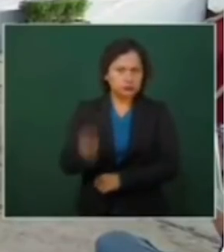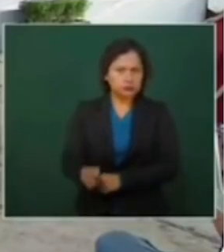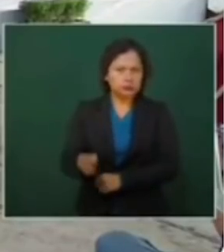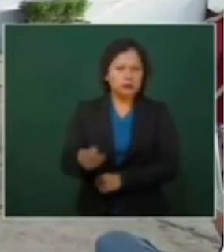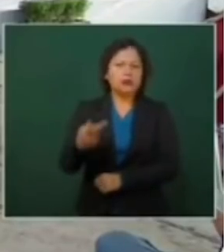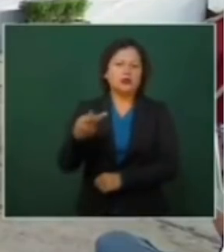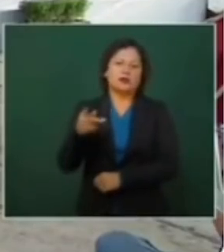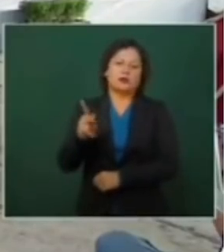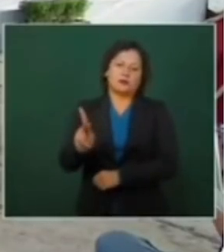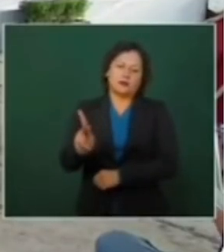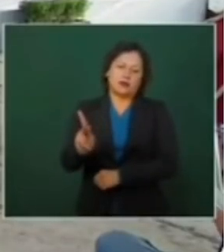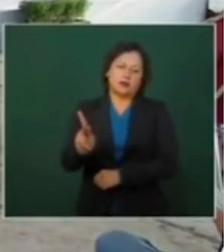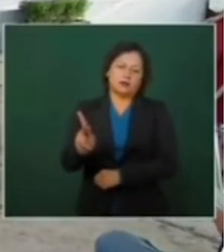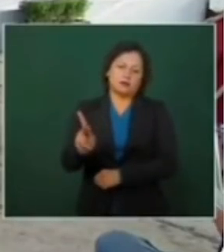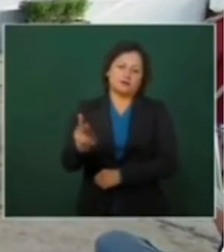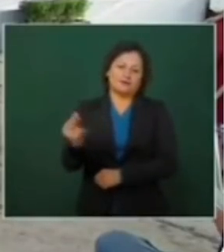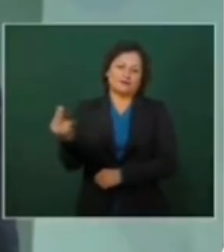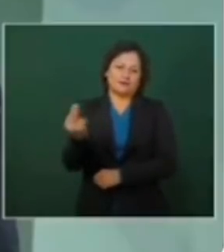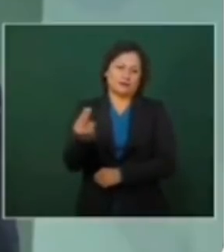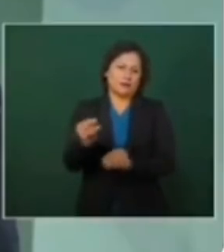de la inversión privada